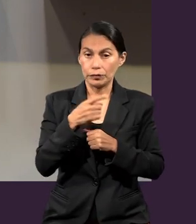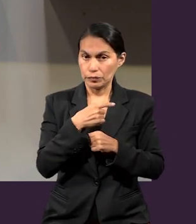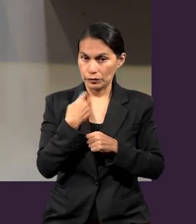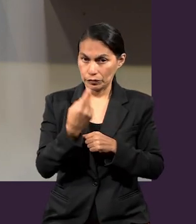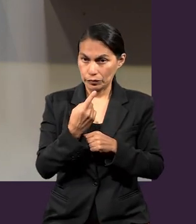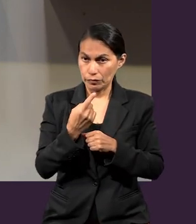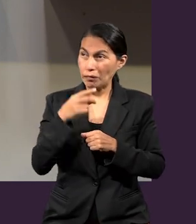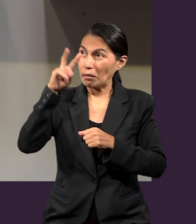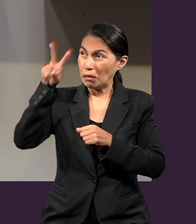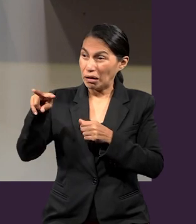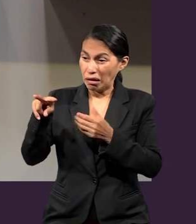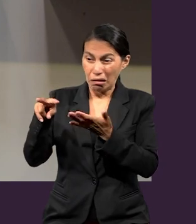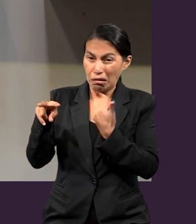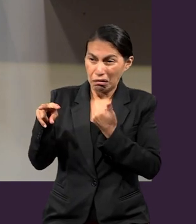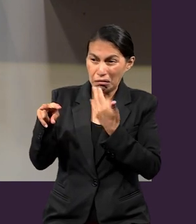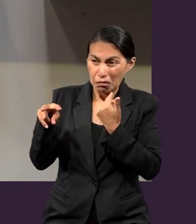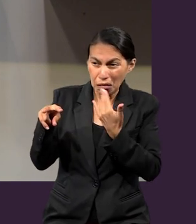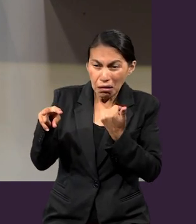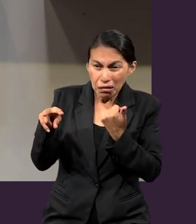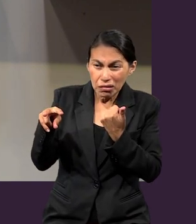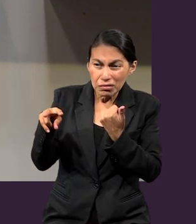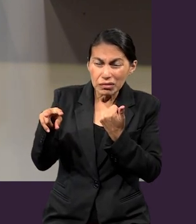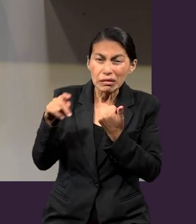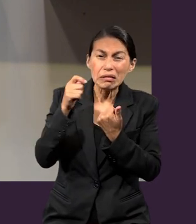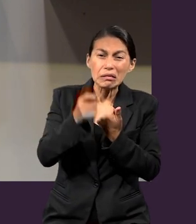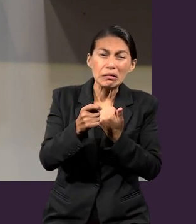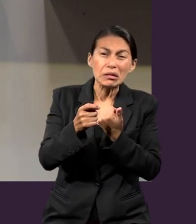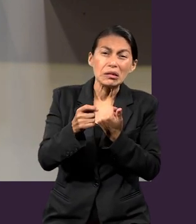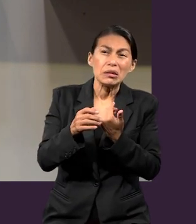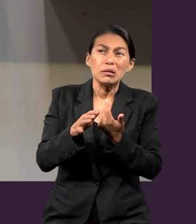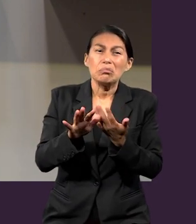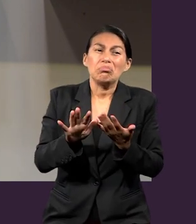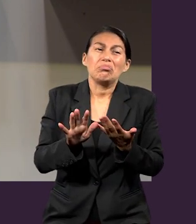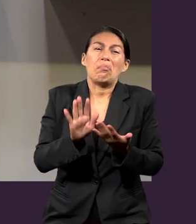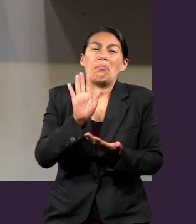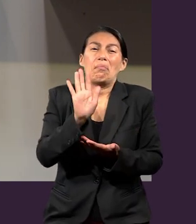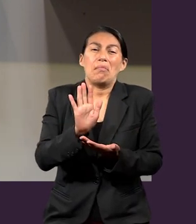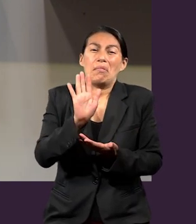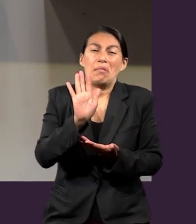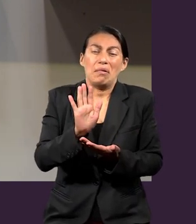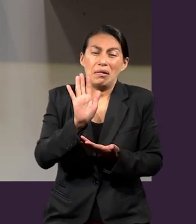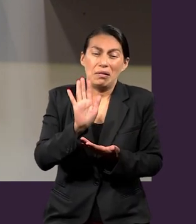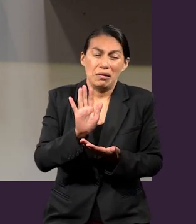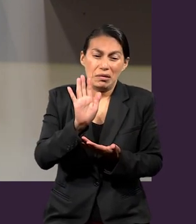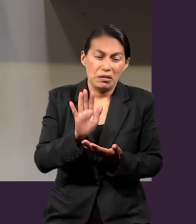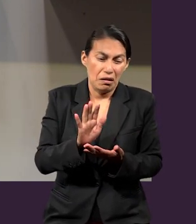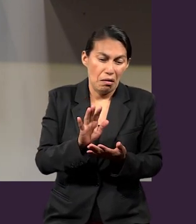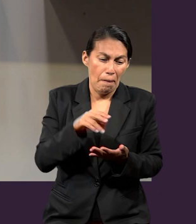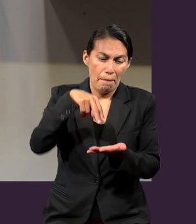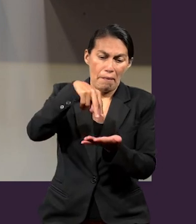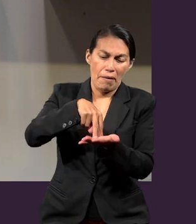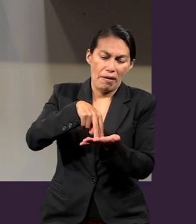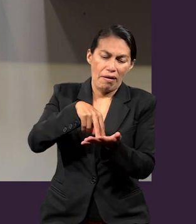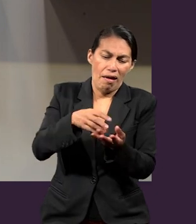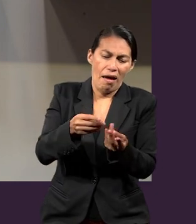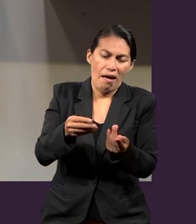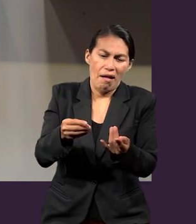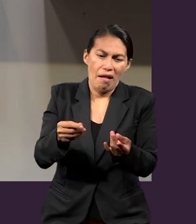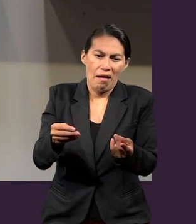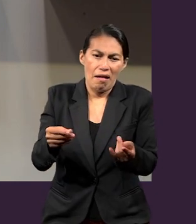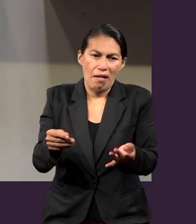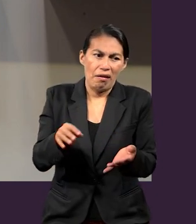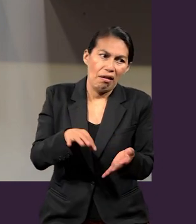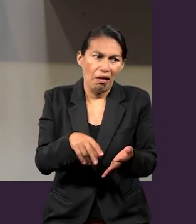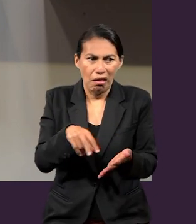no hacemos un contacto con la verdad, estamos en un suelo, en arena, estamos